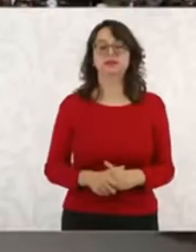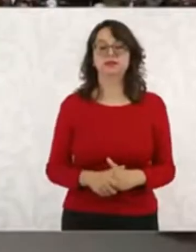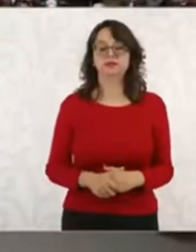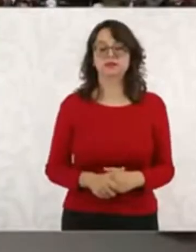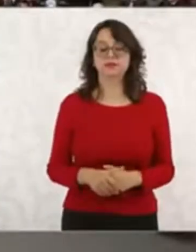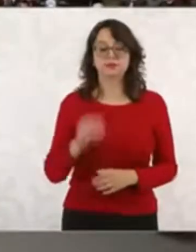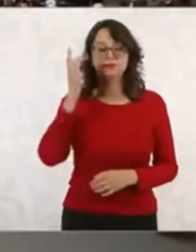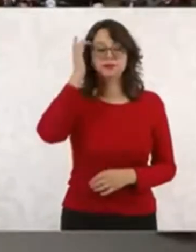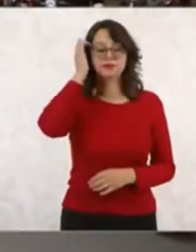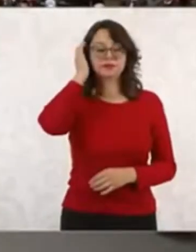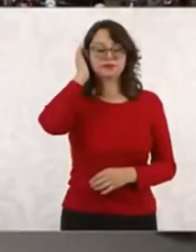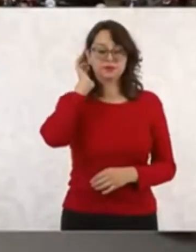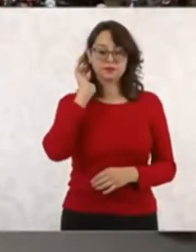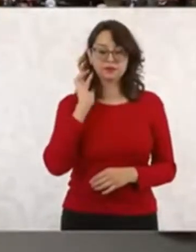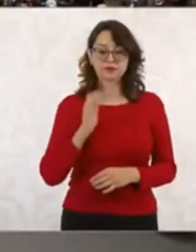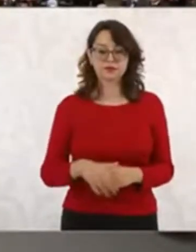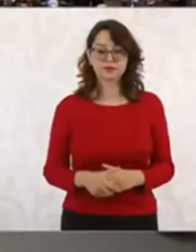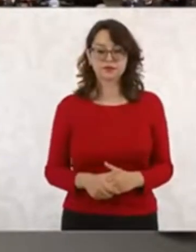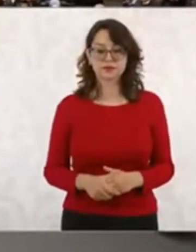Adelante, Octavio.